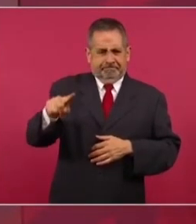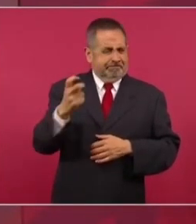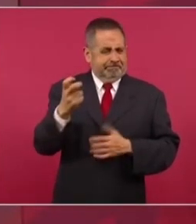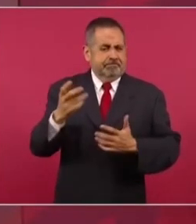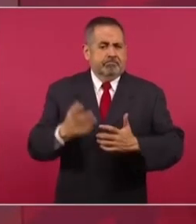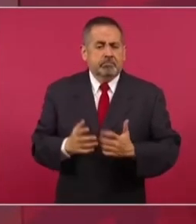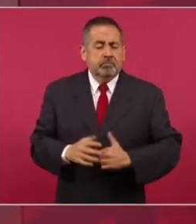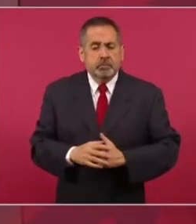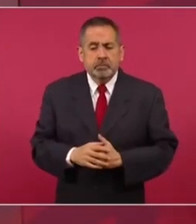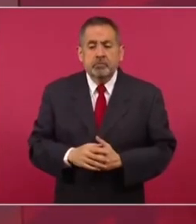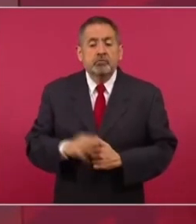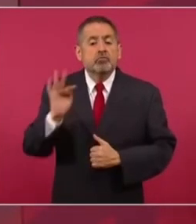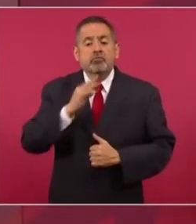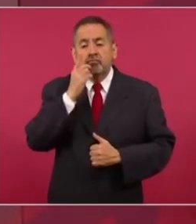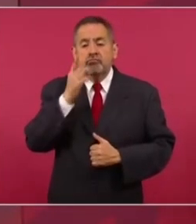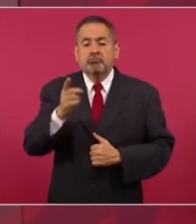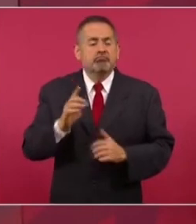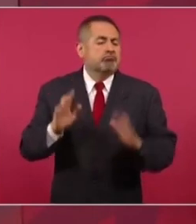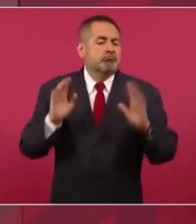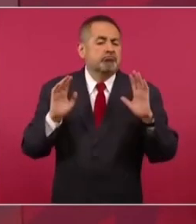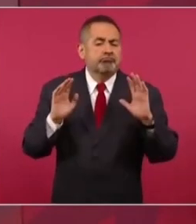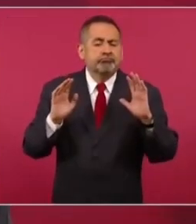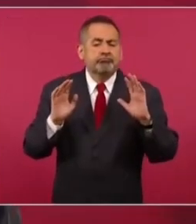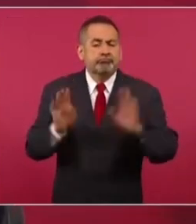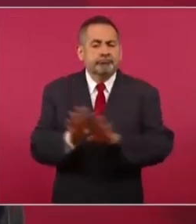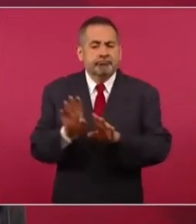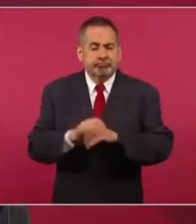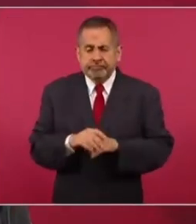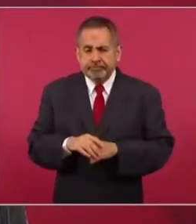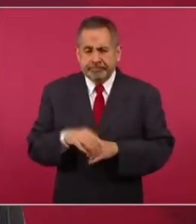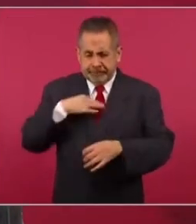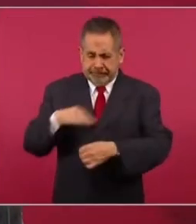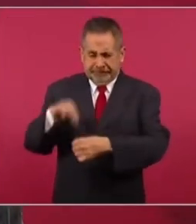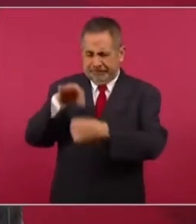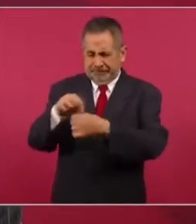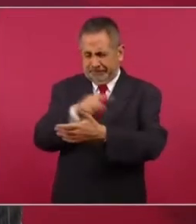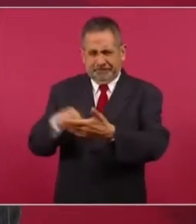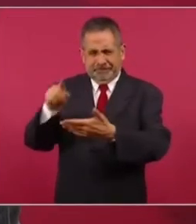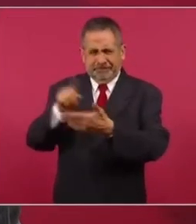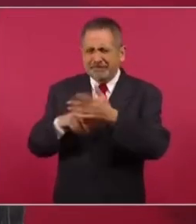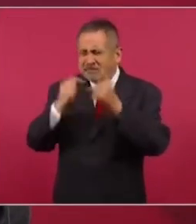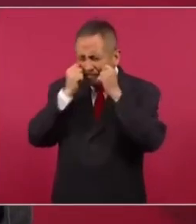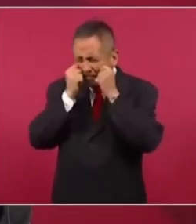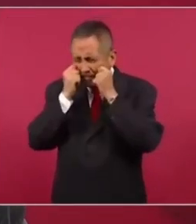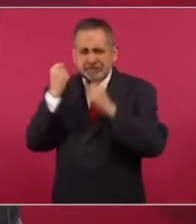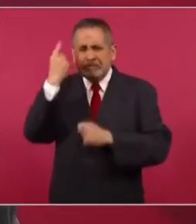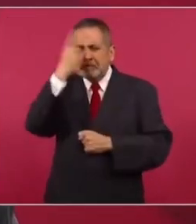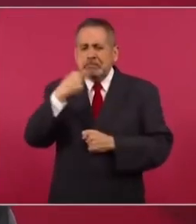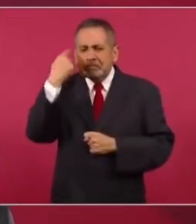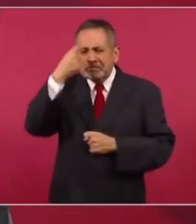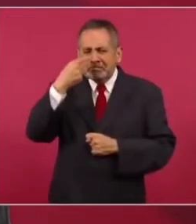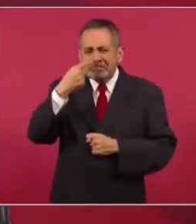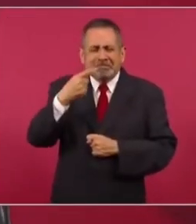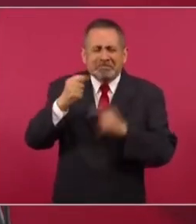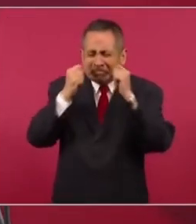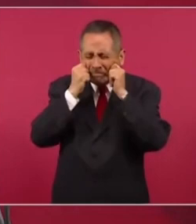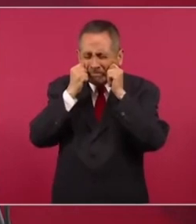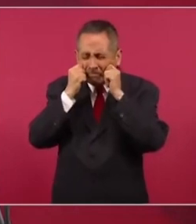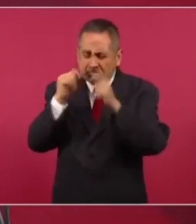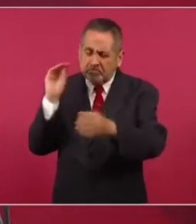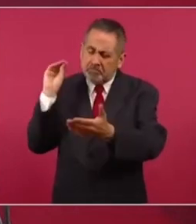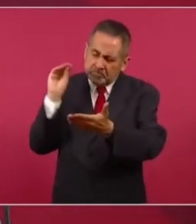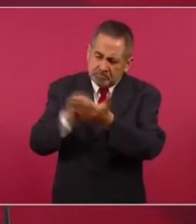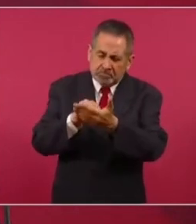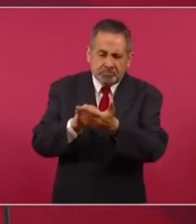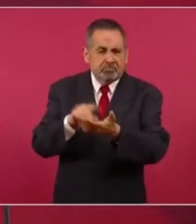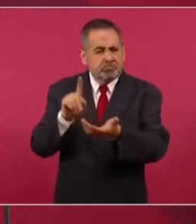que dicen: yo voy a votar, independientemente del candidato,